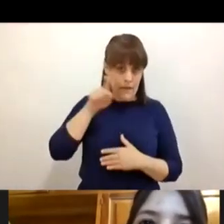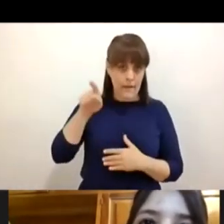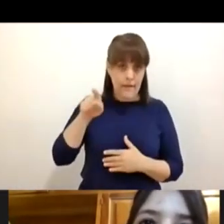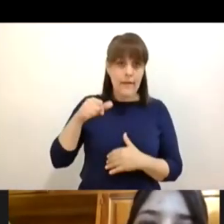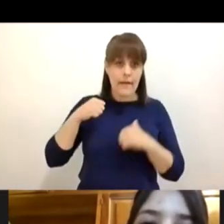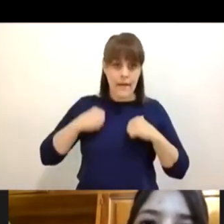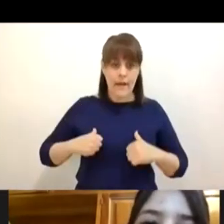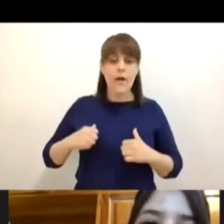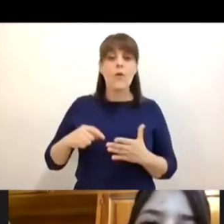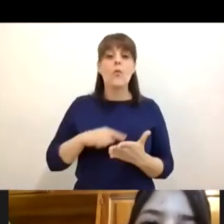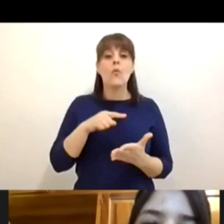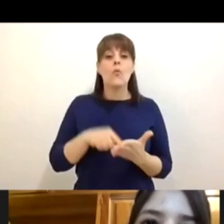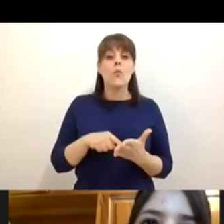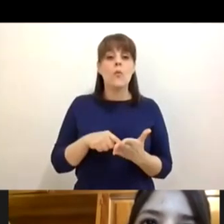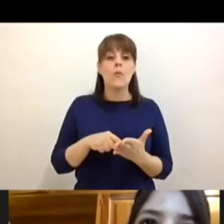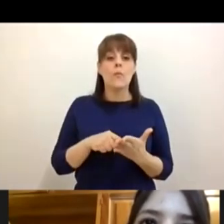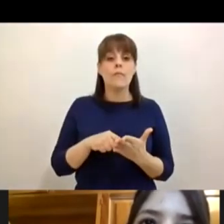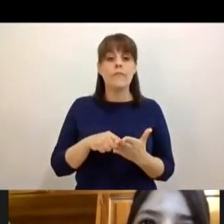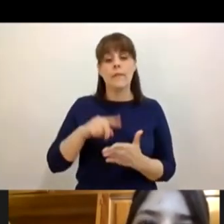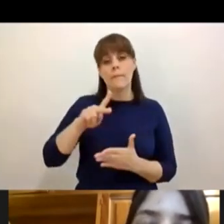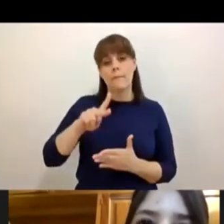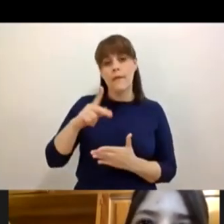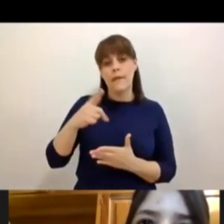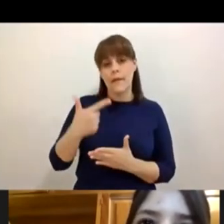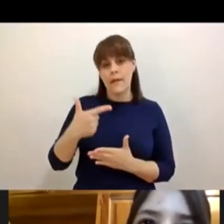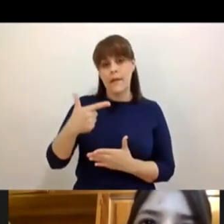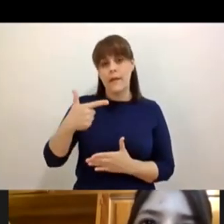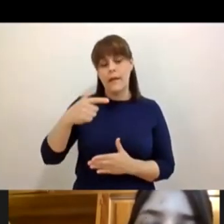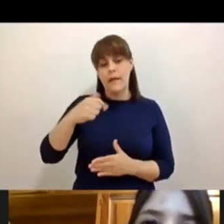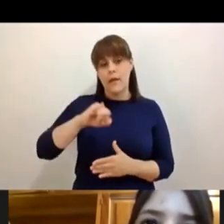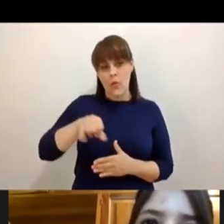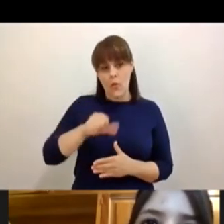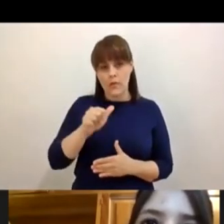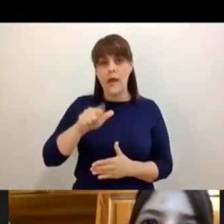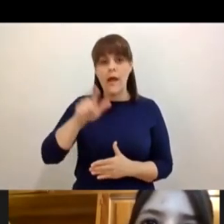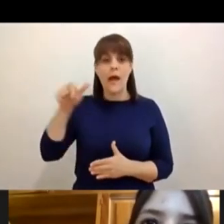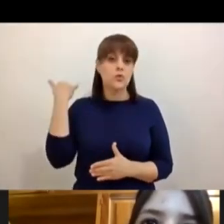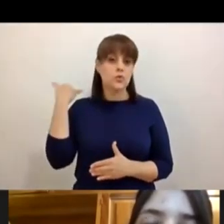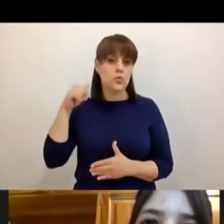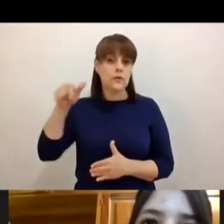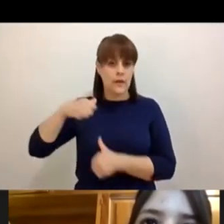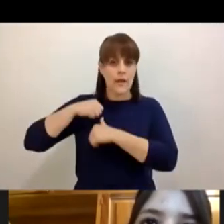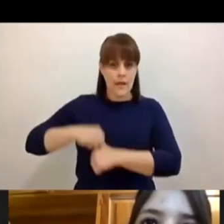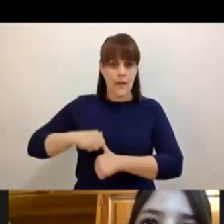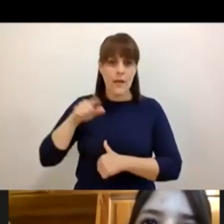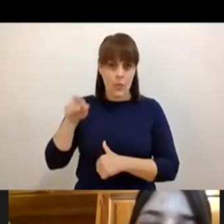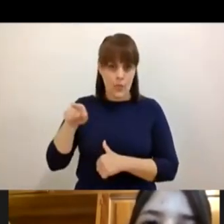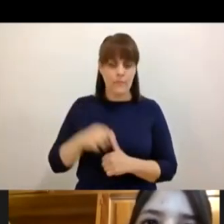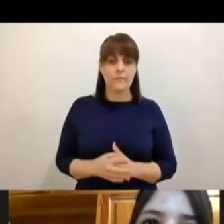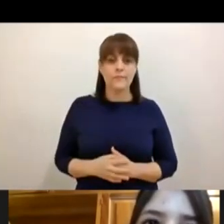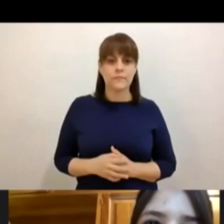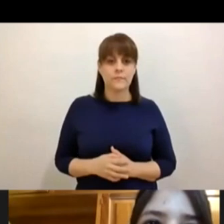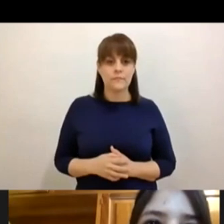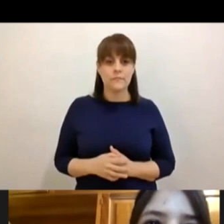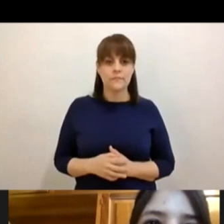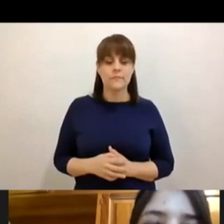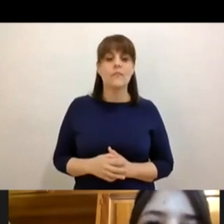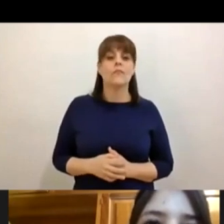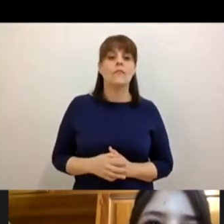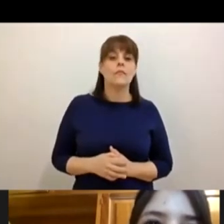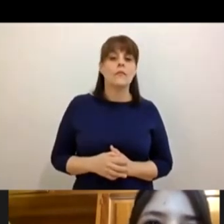en la Procuraduría General de Justicia del Estado de Yucatán. Para romper o para descolocar el